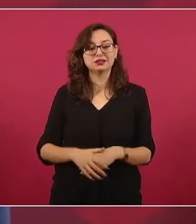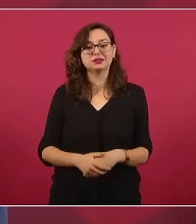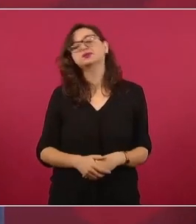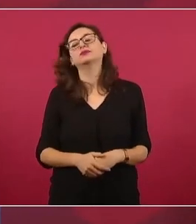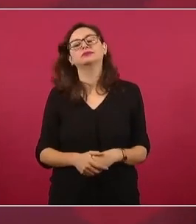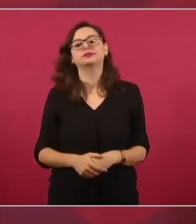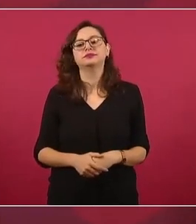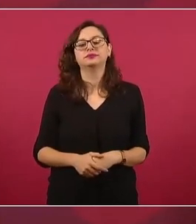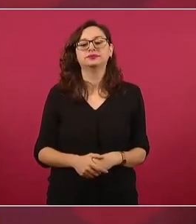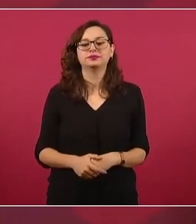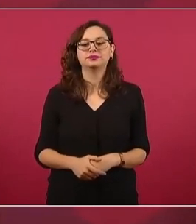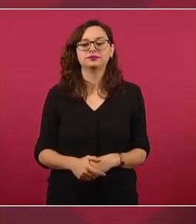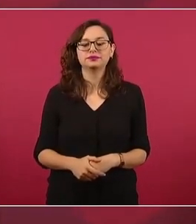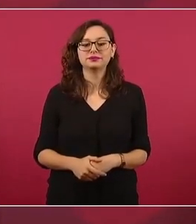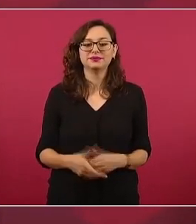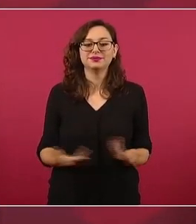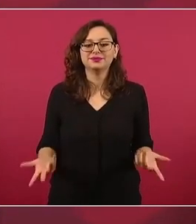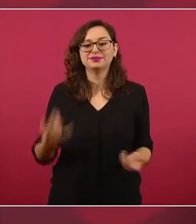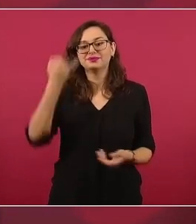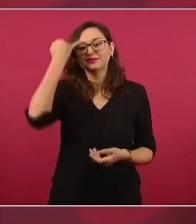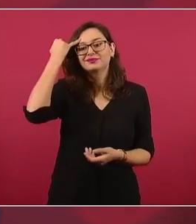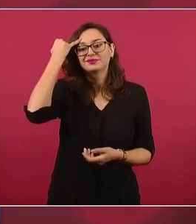el que